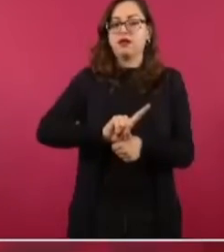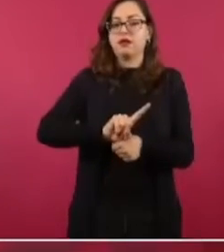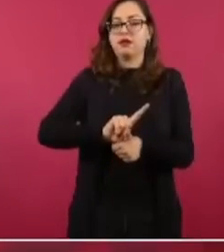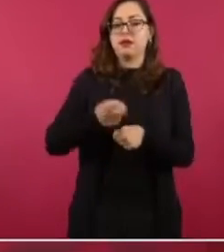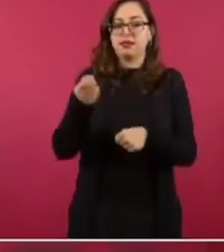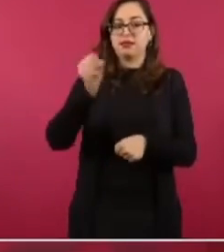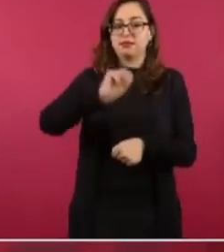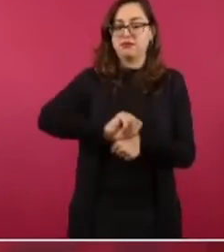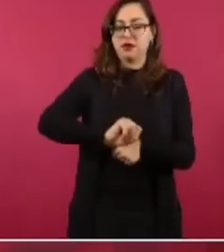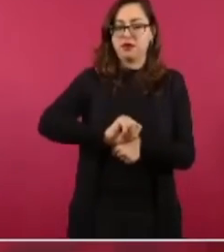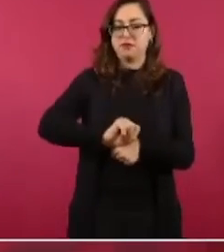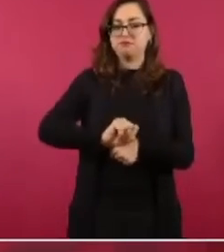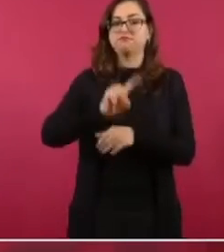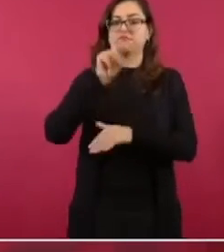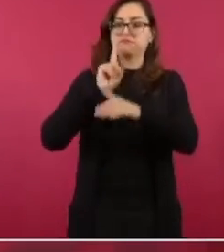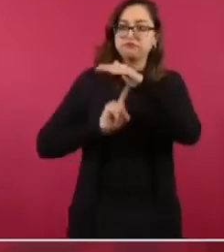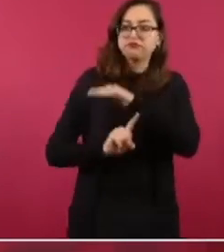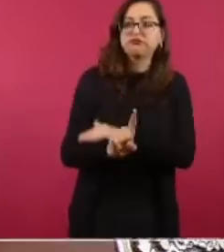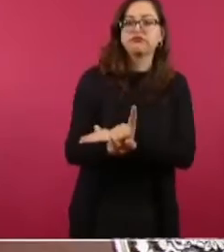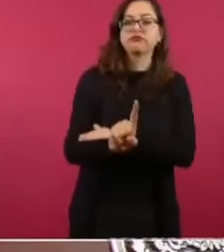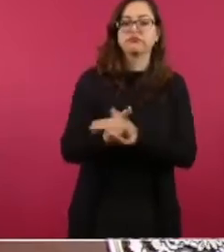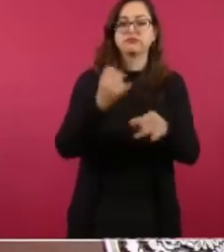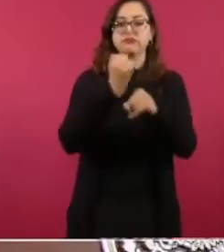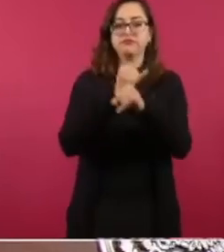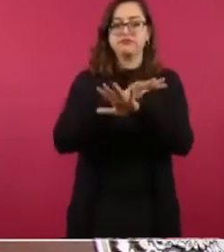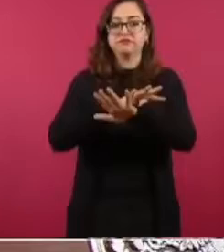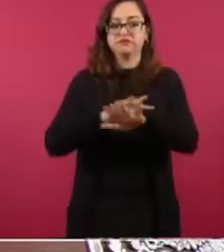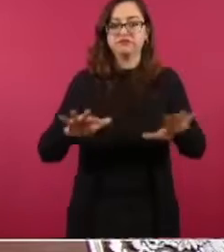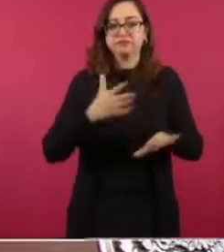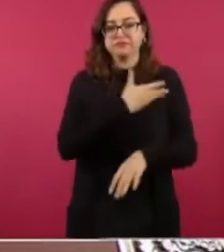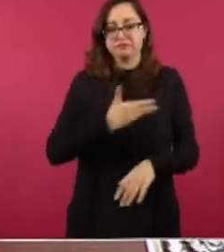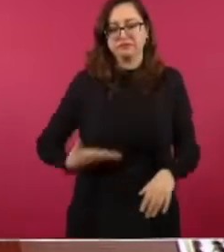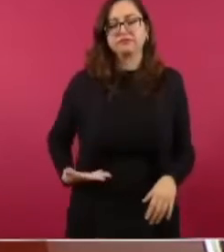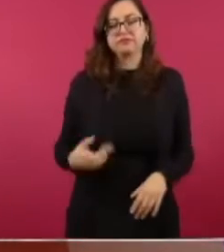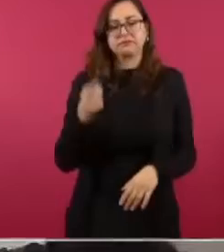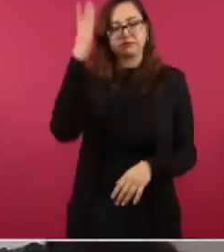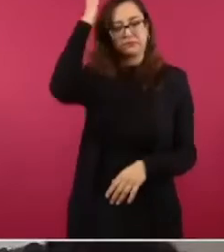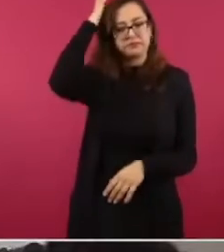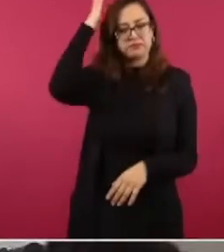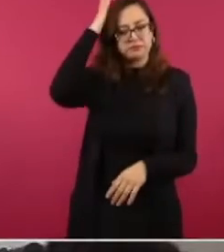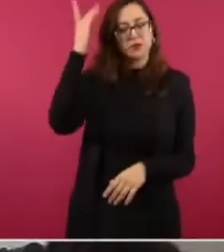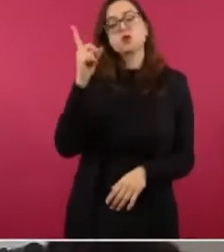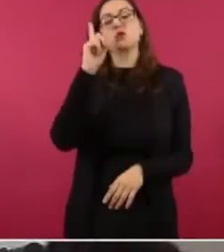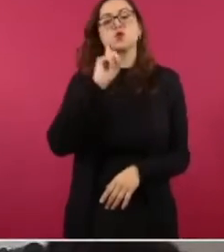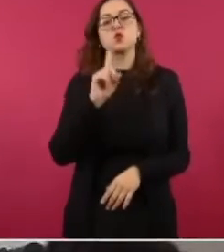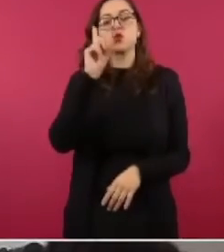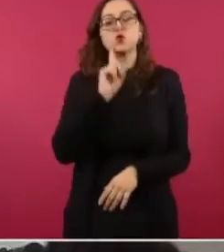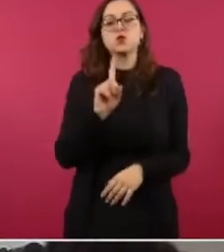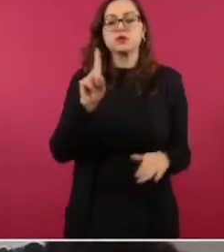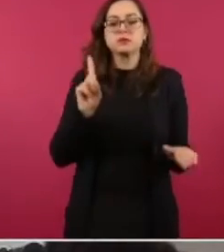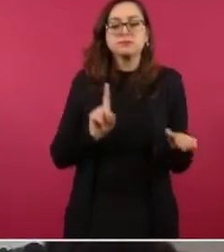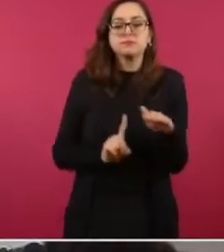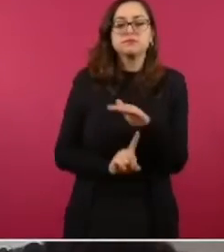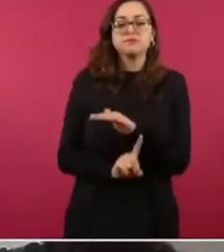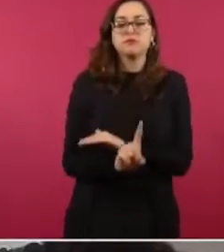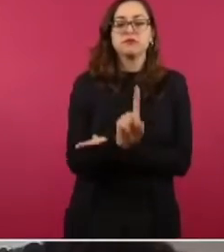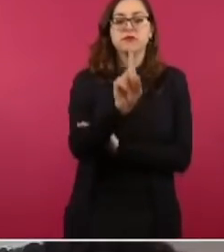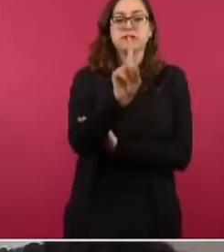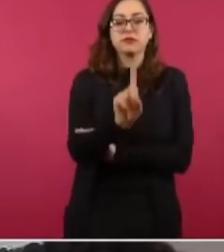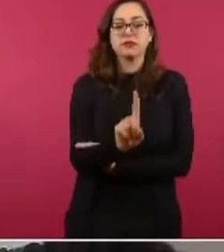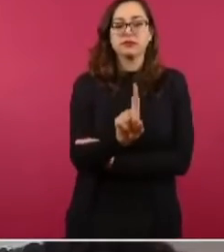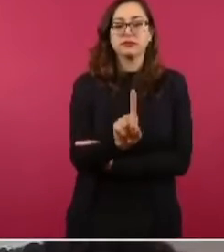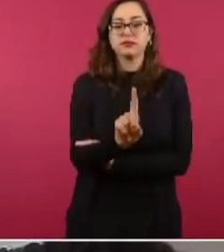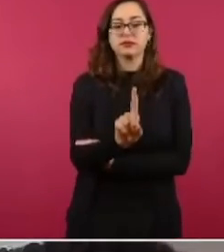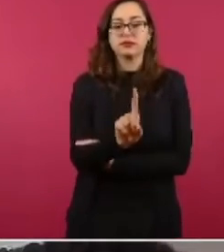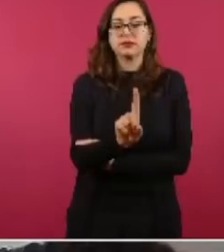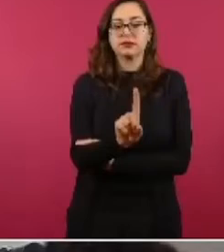al Parlamento, la primera ministra, y se pone ella así enfrente del líder